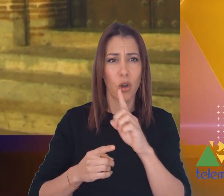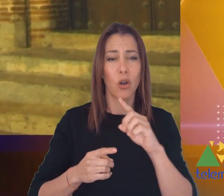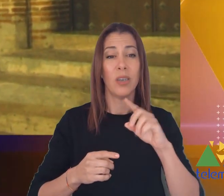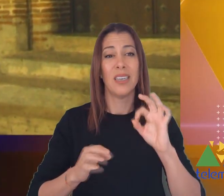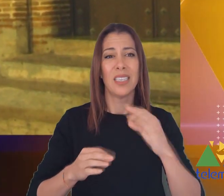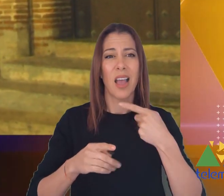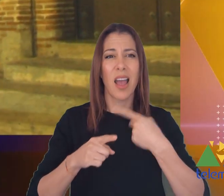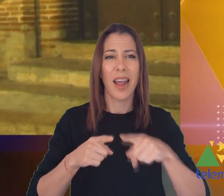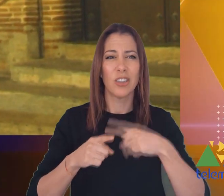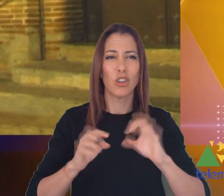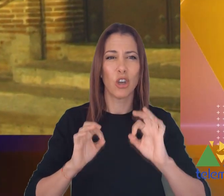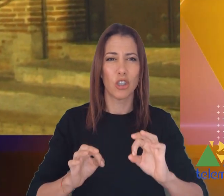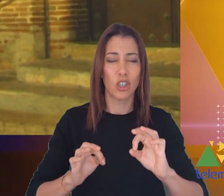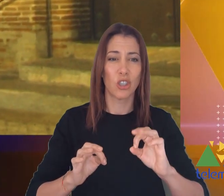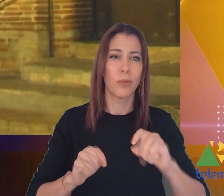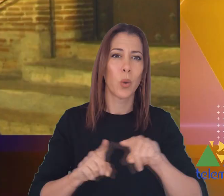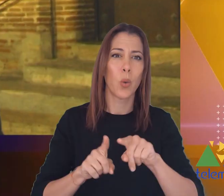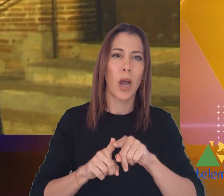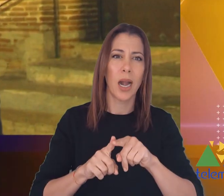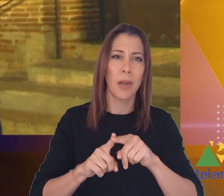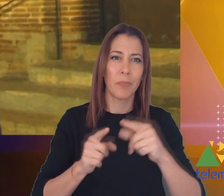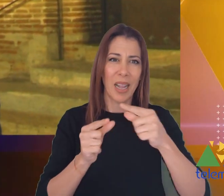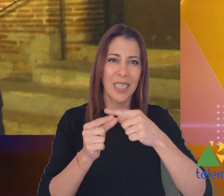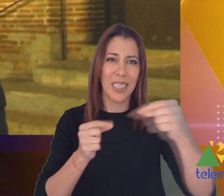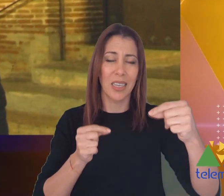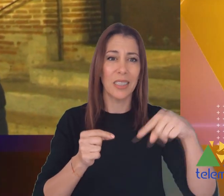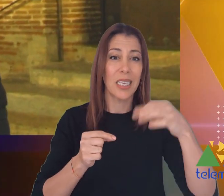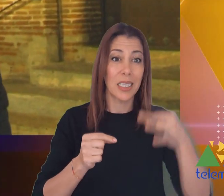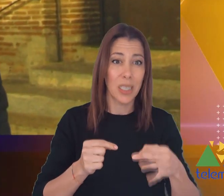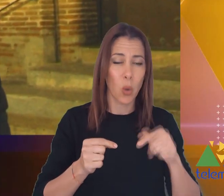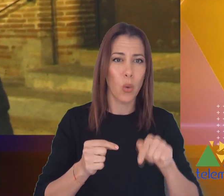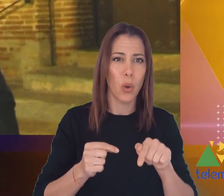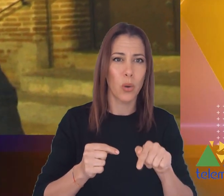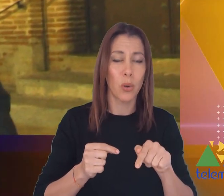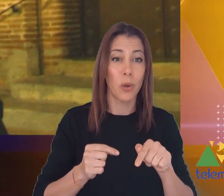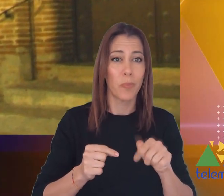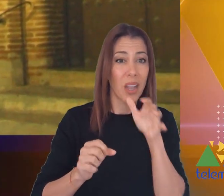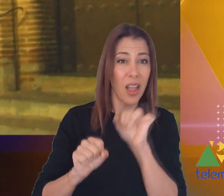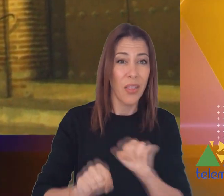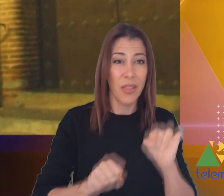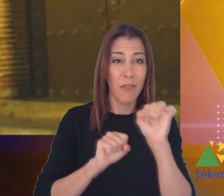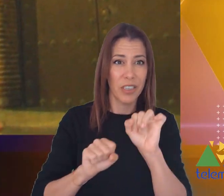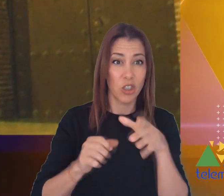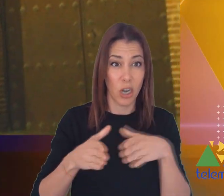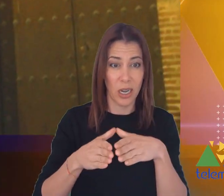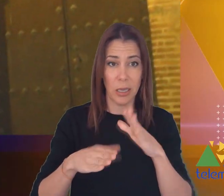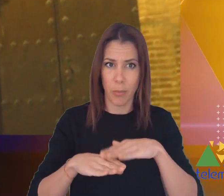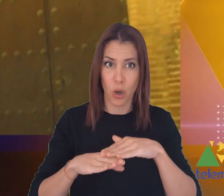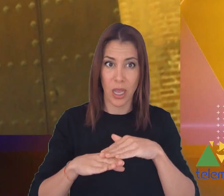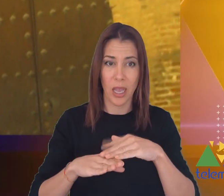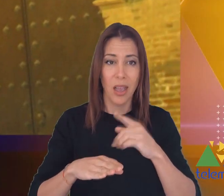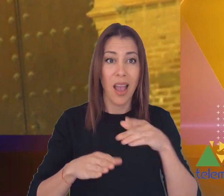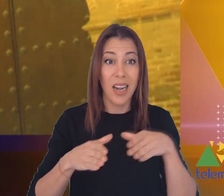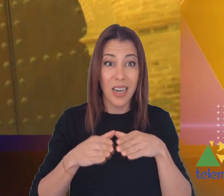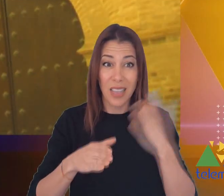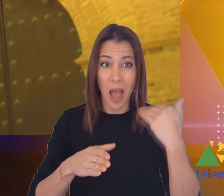matacán, los restos de un matacán, es decir, los restos de un saliente donde seguramente los defensores de la iglesia, porque la iglesia se levanta como